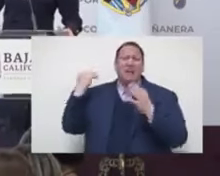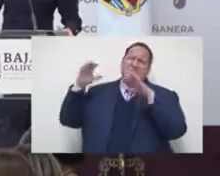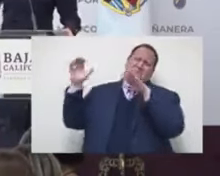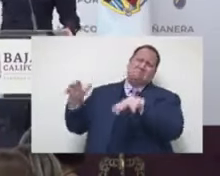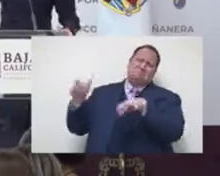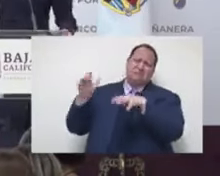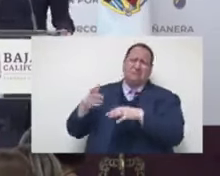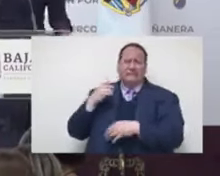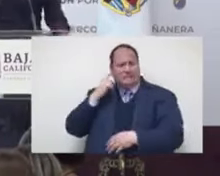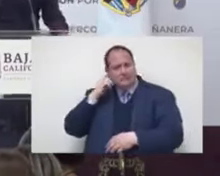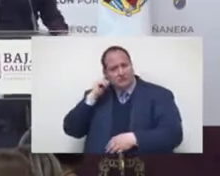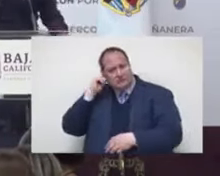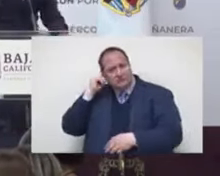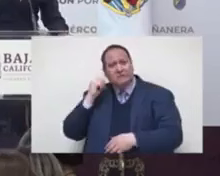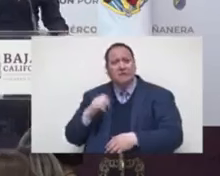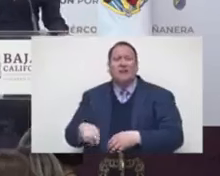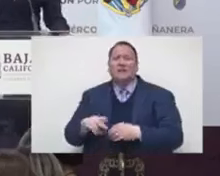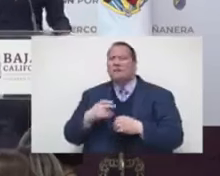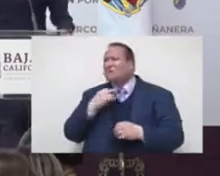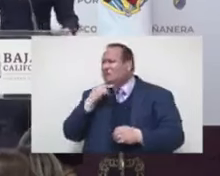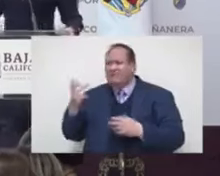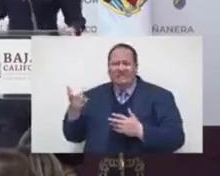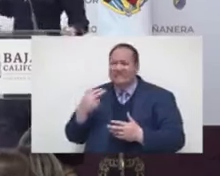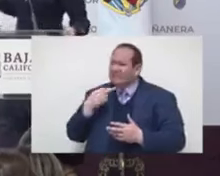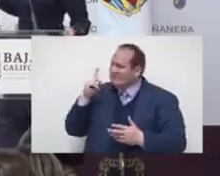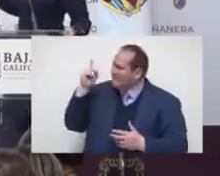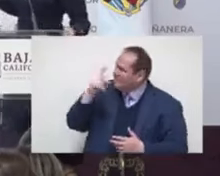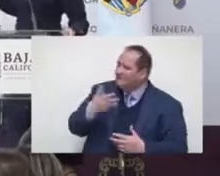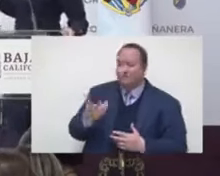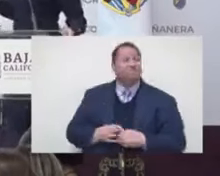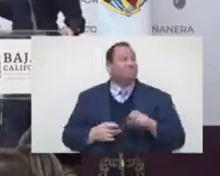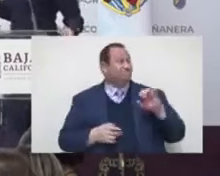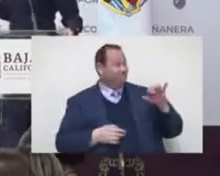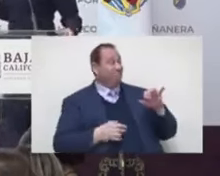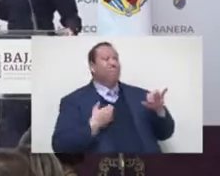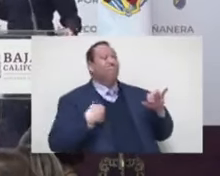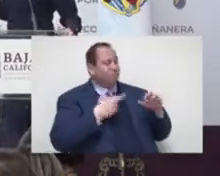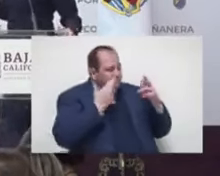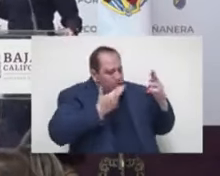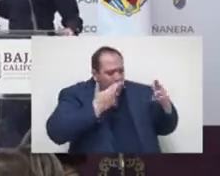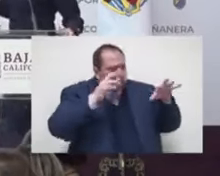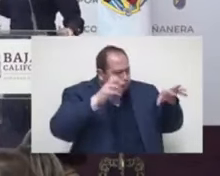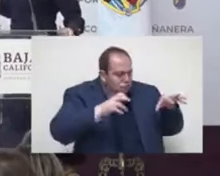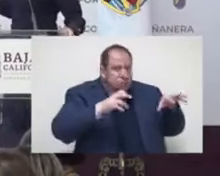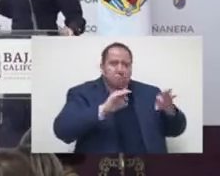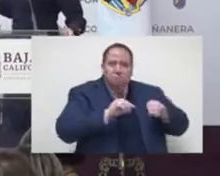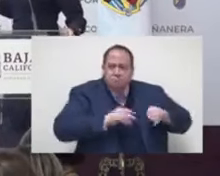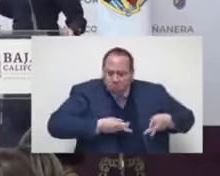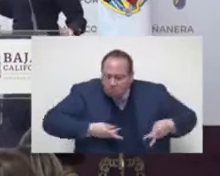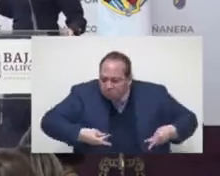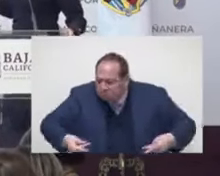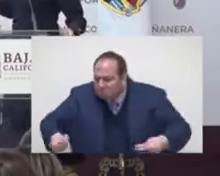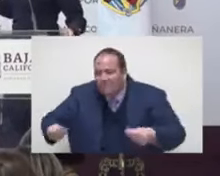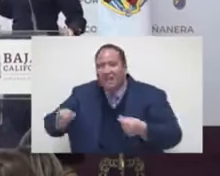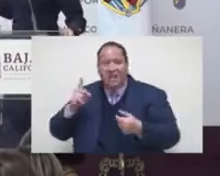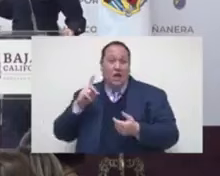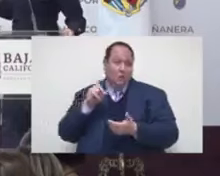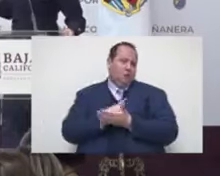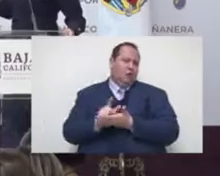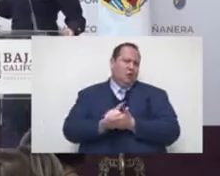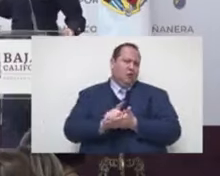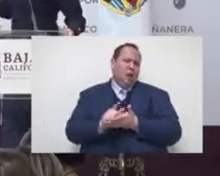porque como que la fotografía no se veía muy deprimido. Clara. Y ahí está, la revisamos cada vez que llueve y la verdad que hay que limpiarlo,